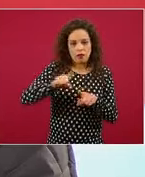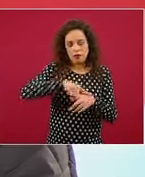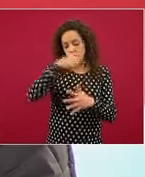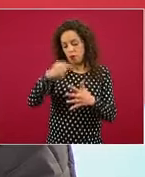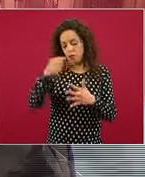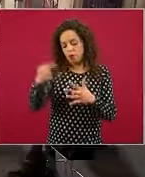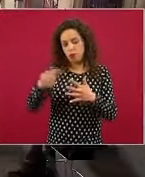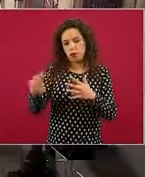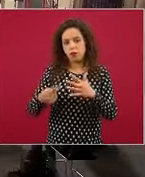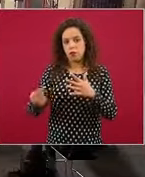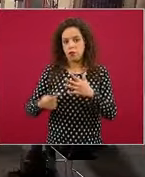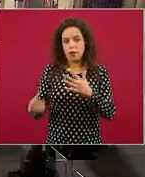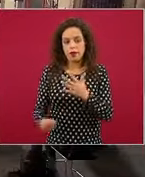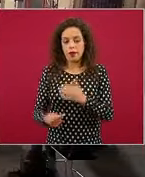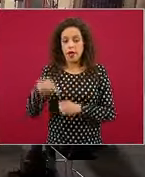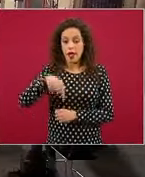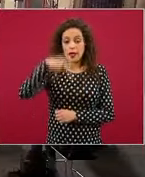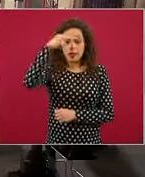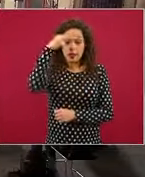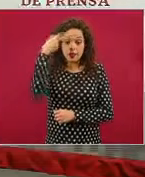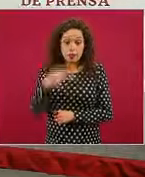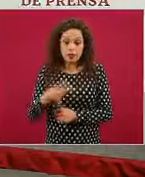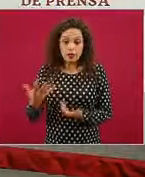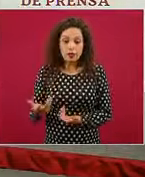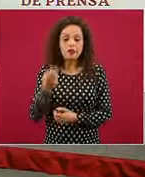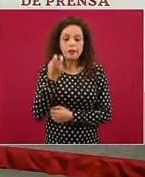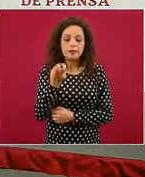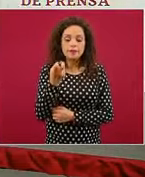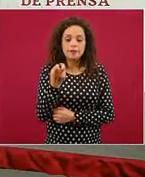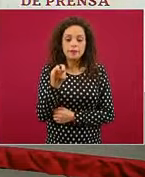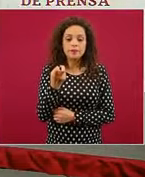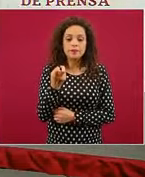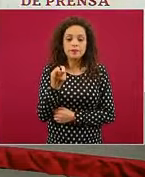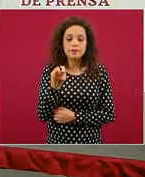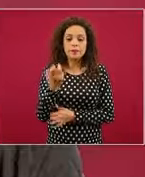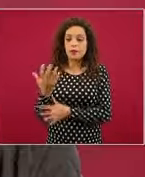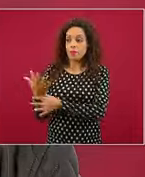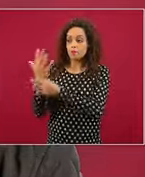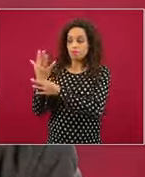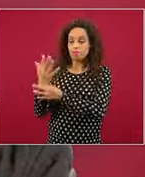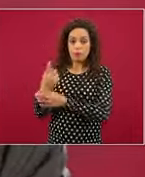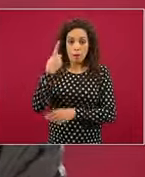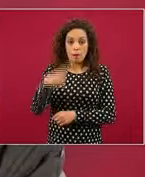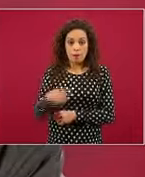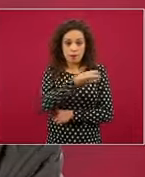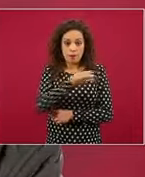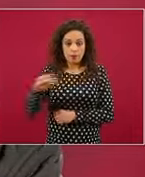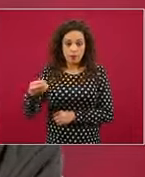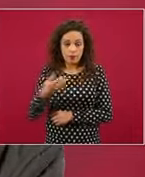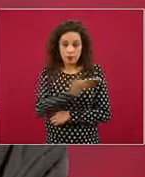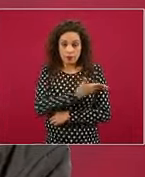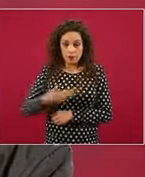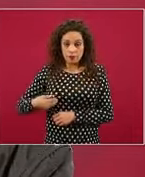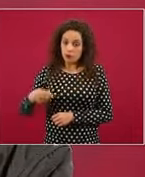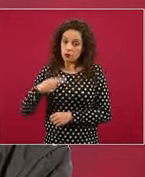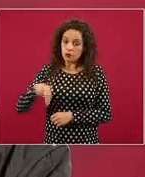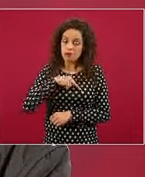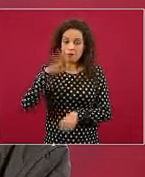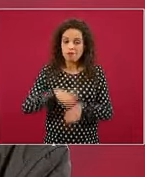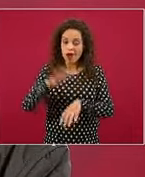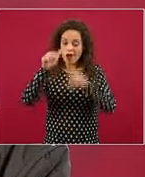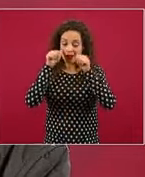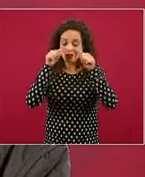etcétera. El caso mexicano es por eso que hemos, por instrucción del presidente, puesto la mayor atención a que